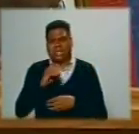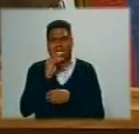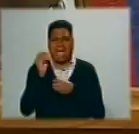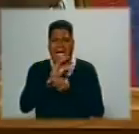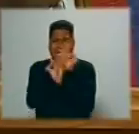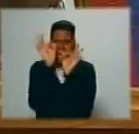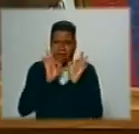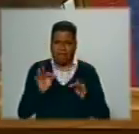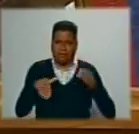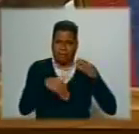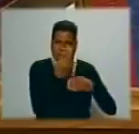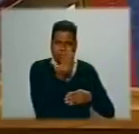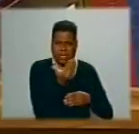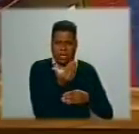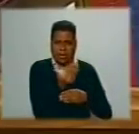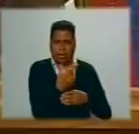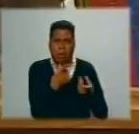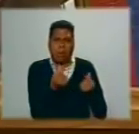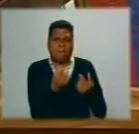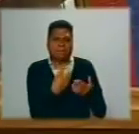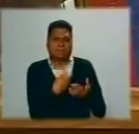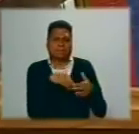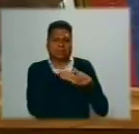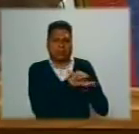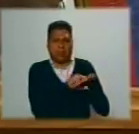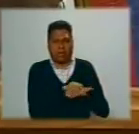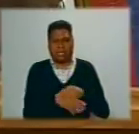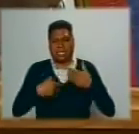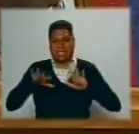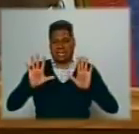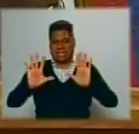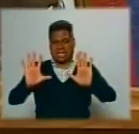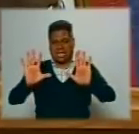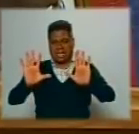afecte el acceso a los bienes o servicios. 10.